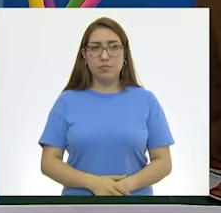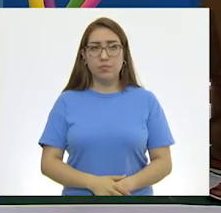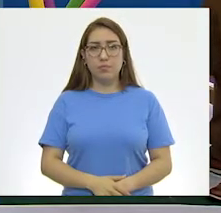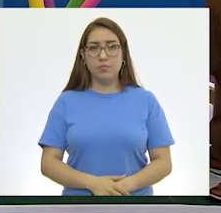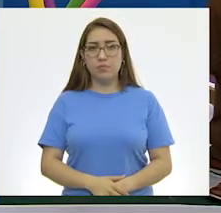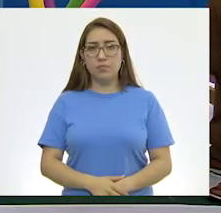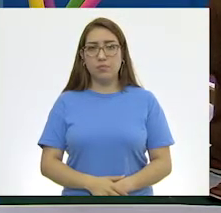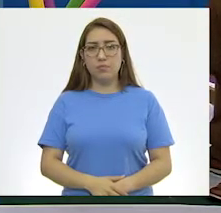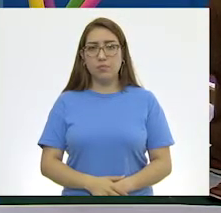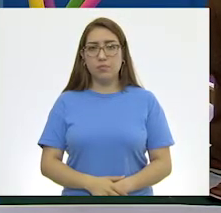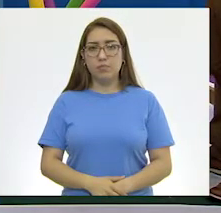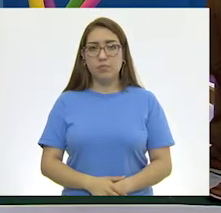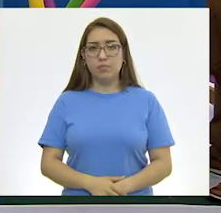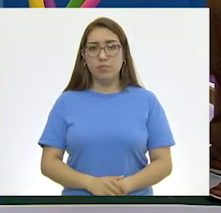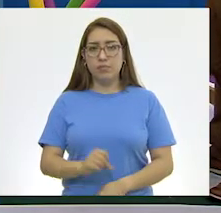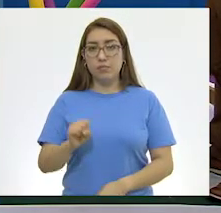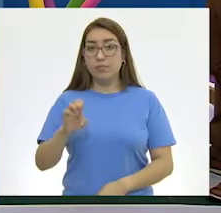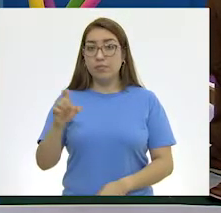Involucra.